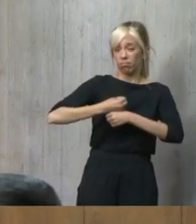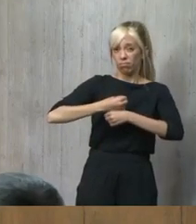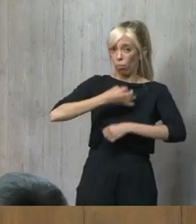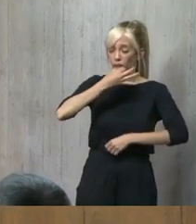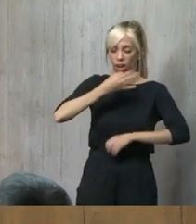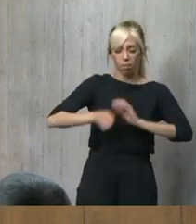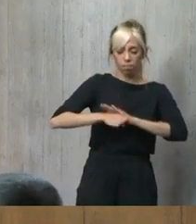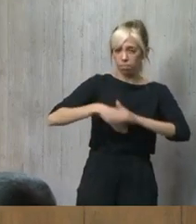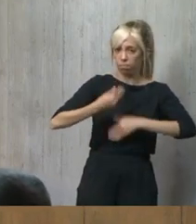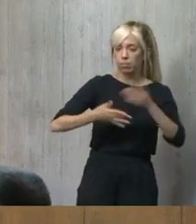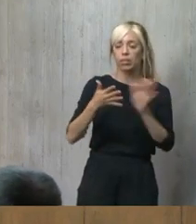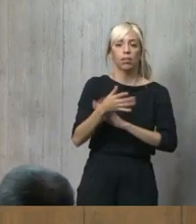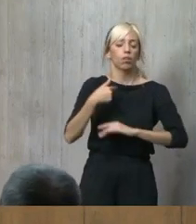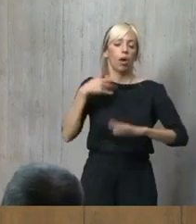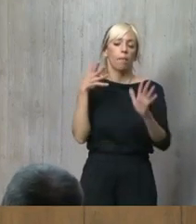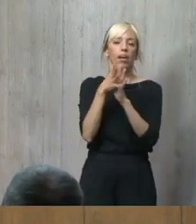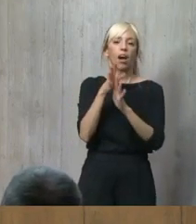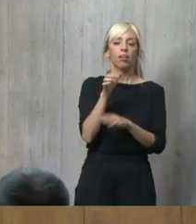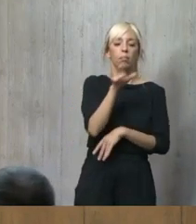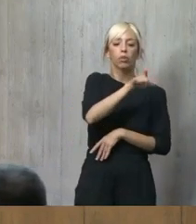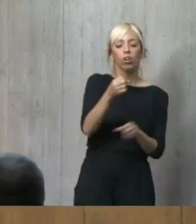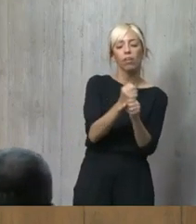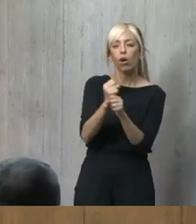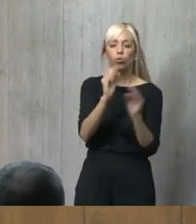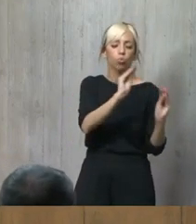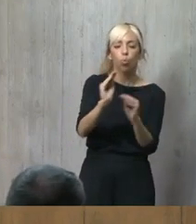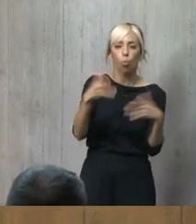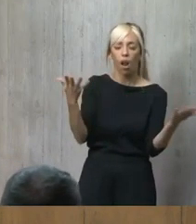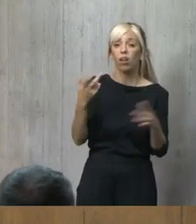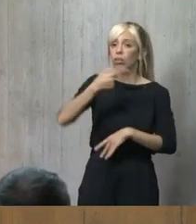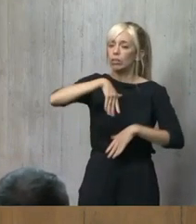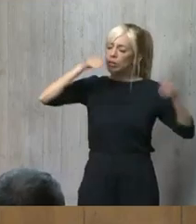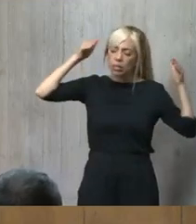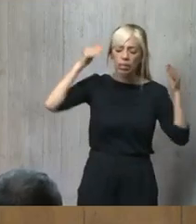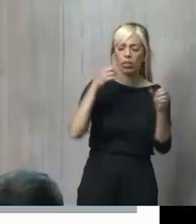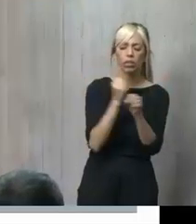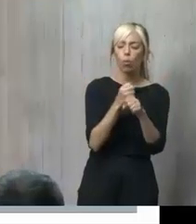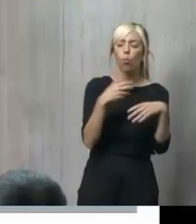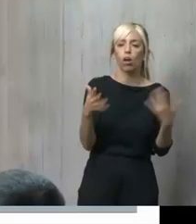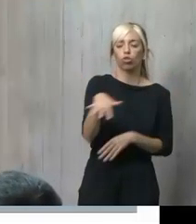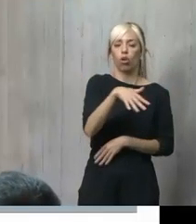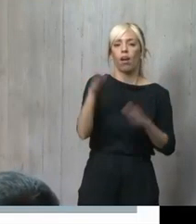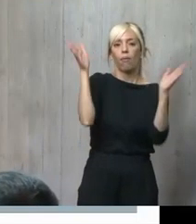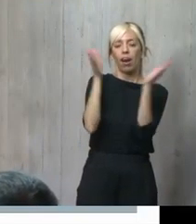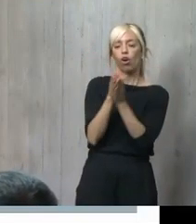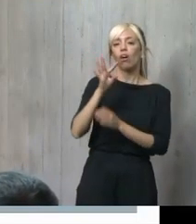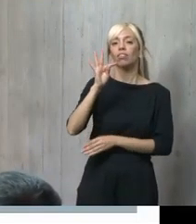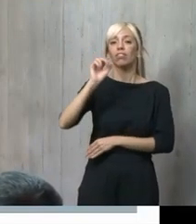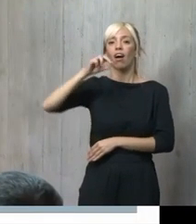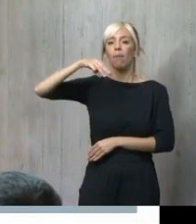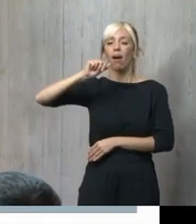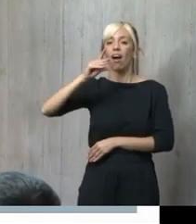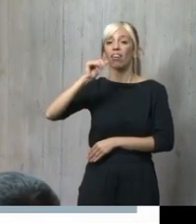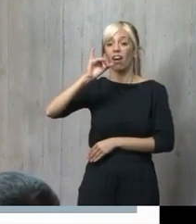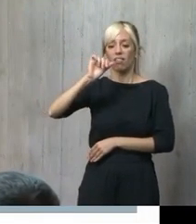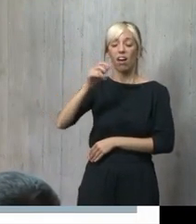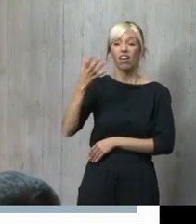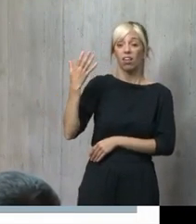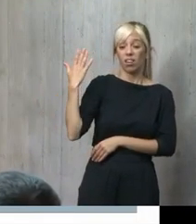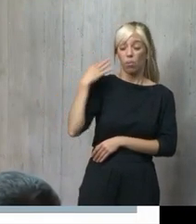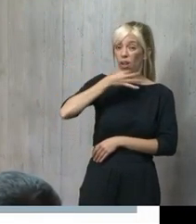labores realizadas. Se centraron los trabajos sobre todo en la zona del barranco de Tamadaya. Ayer por la tarde seguramente se vio desde